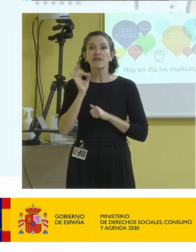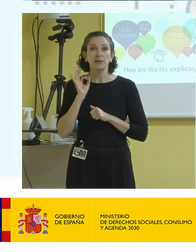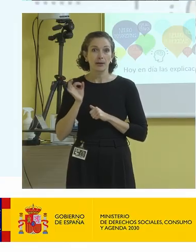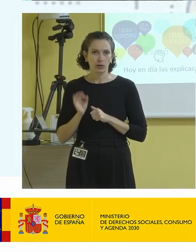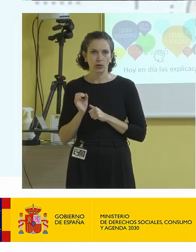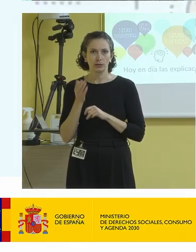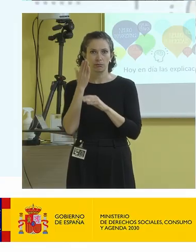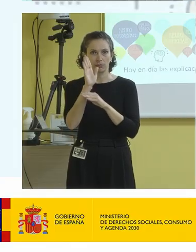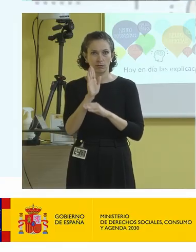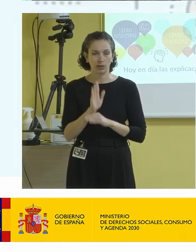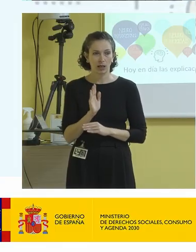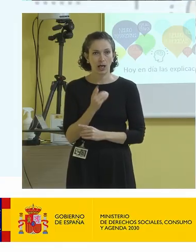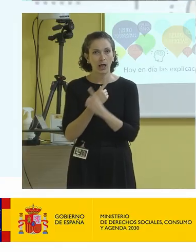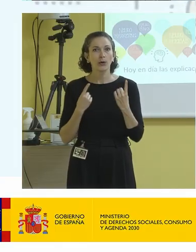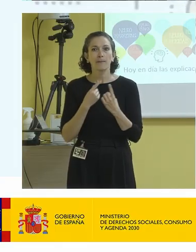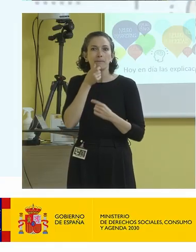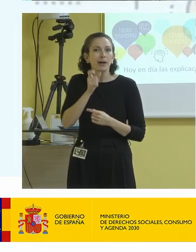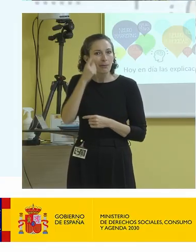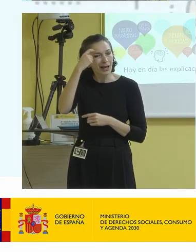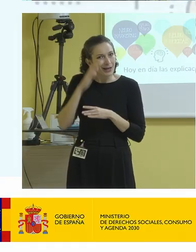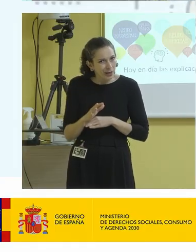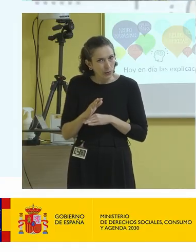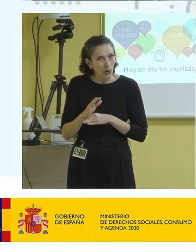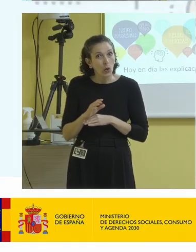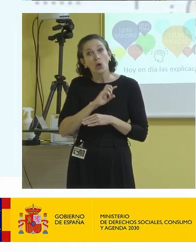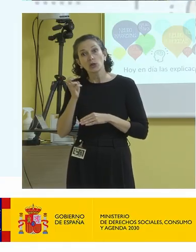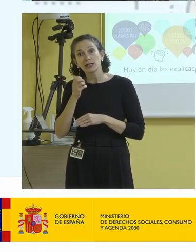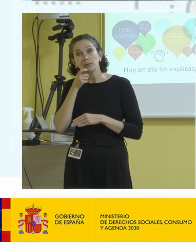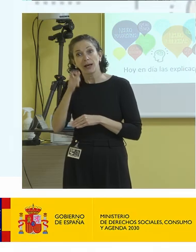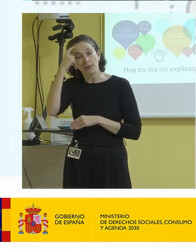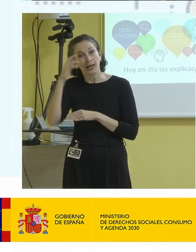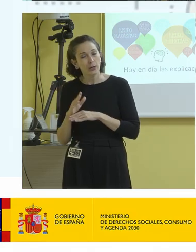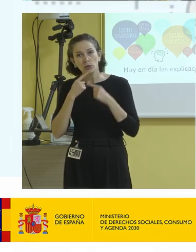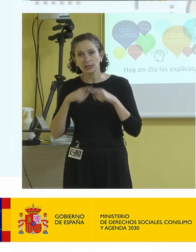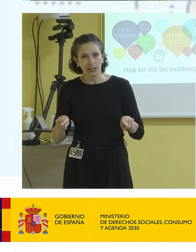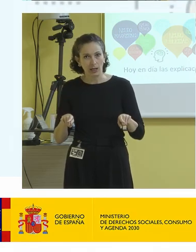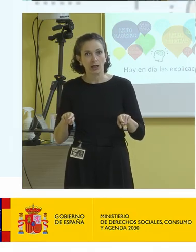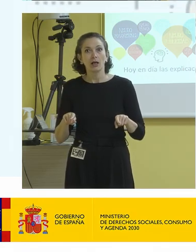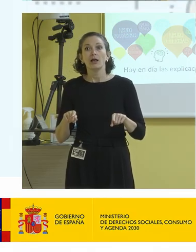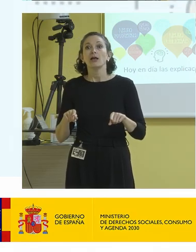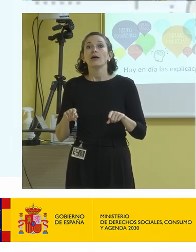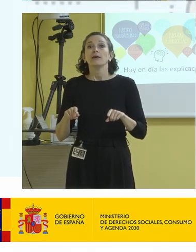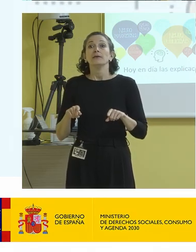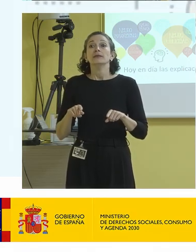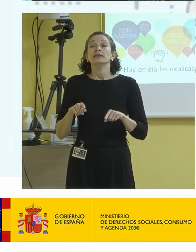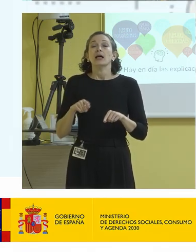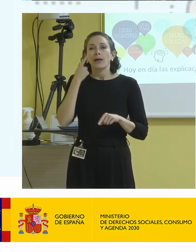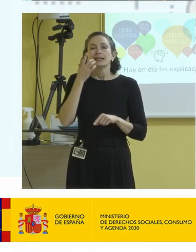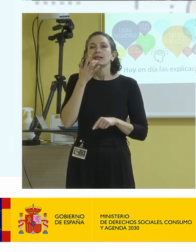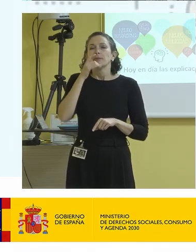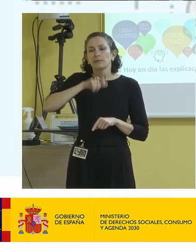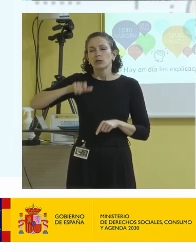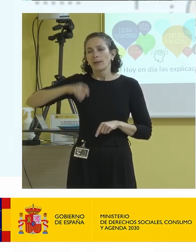mismas, algunas con la palabra neuro delante y otras sin neuro, algunos grupos distintos, y decía, vamos a ver si la gente se lo